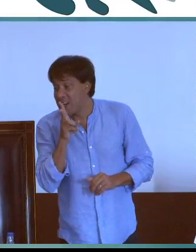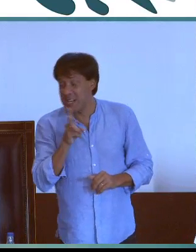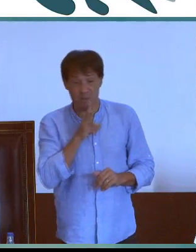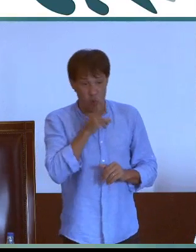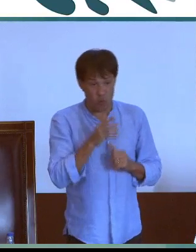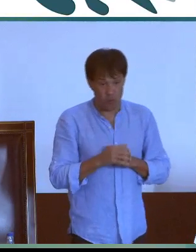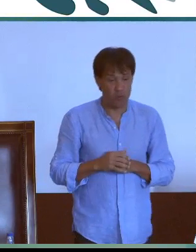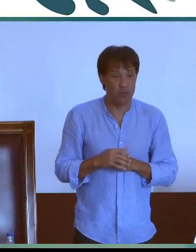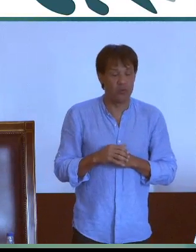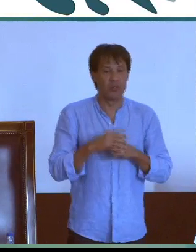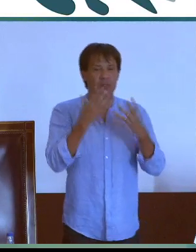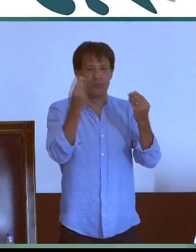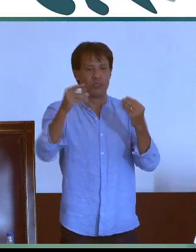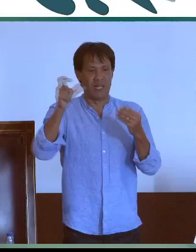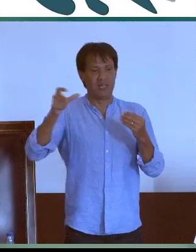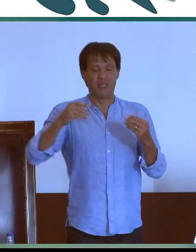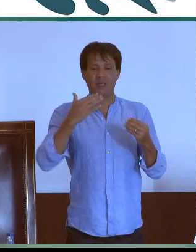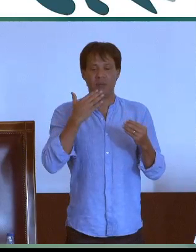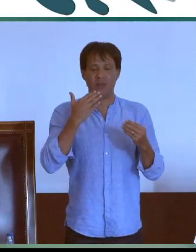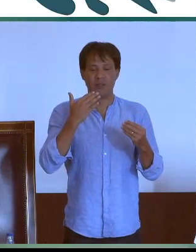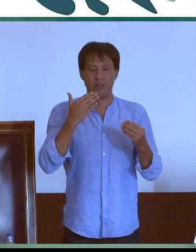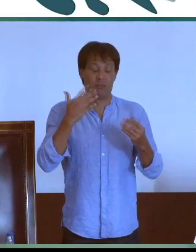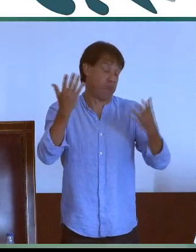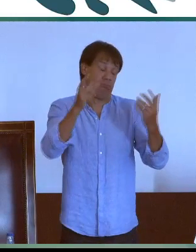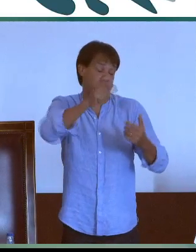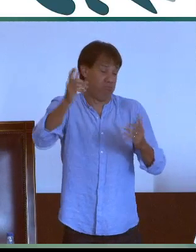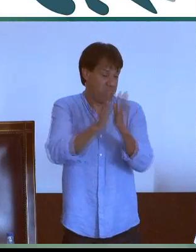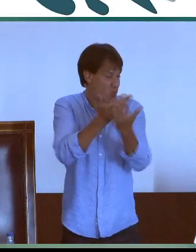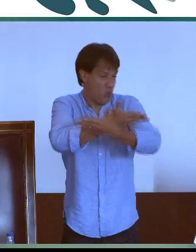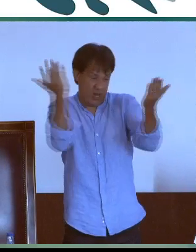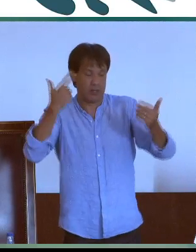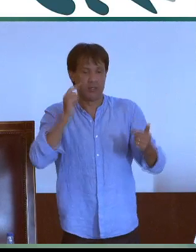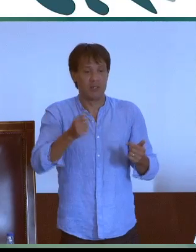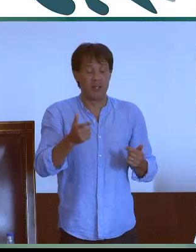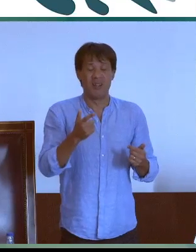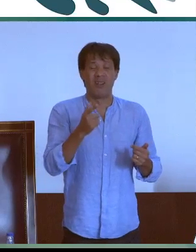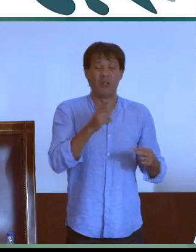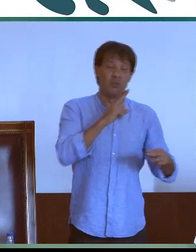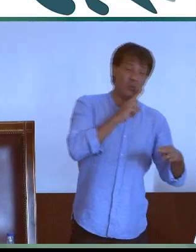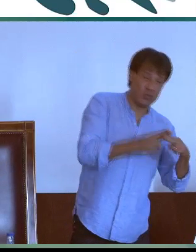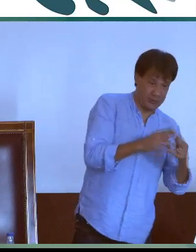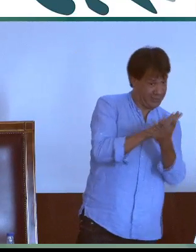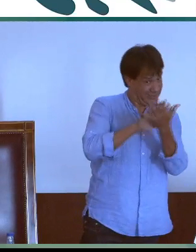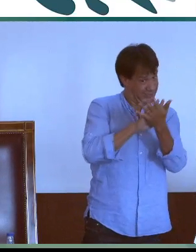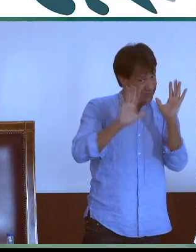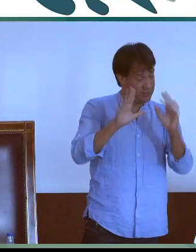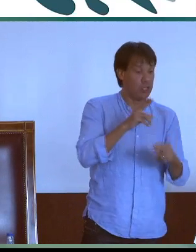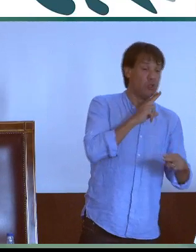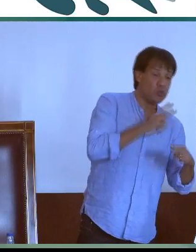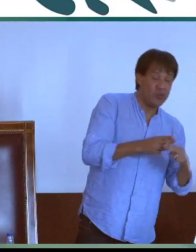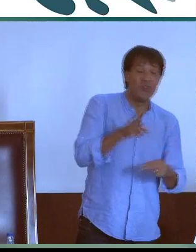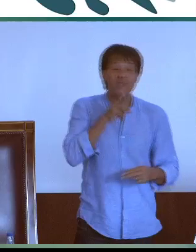respuesta. Podíamos dar esa respuesta. Ahora con el tema de los verbos. Lo que nos surgió